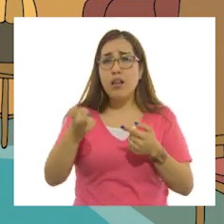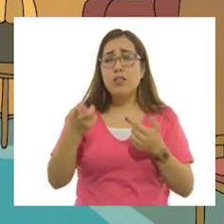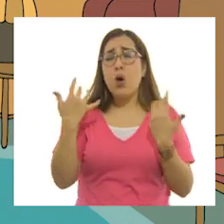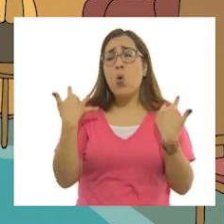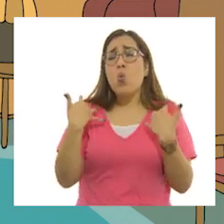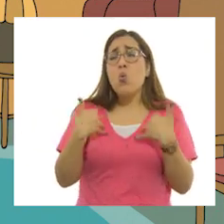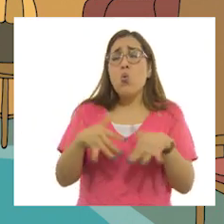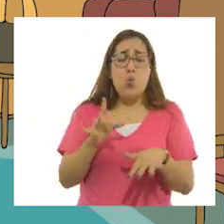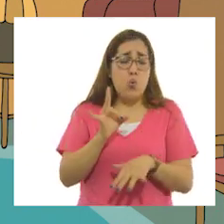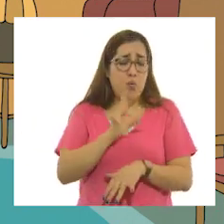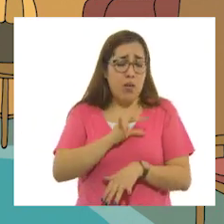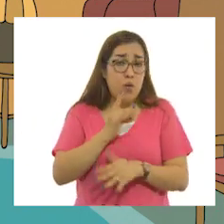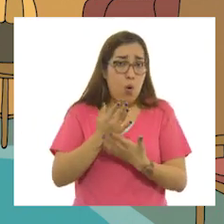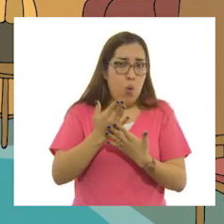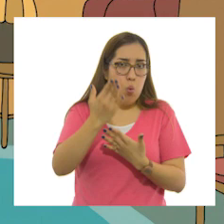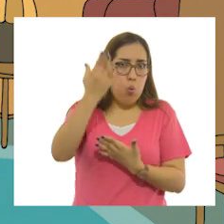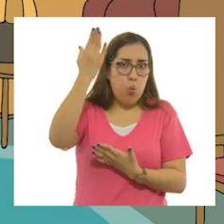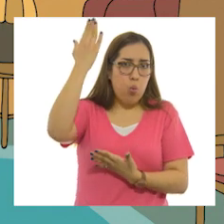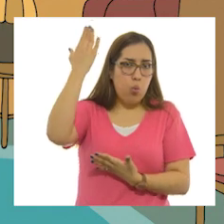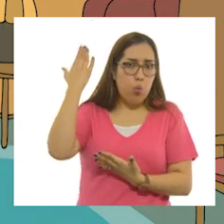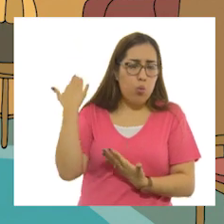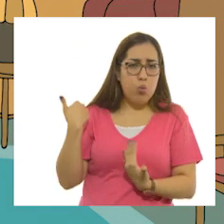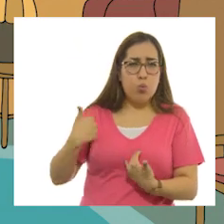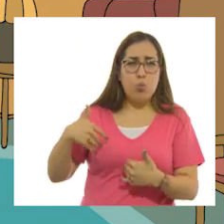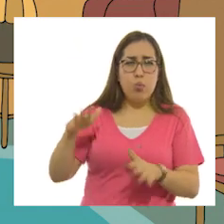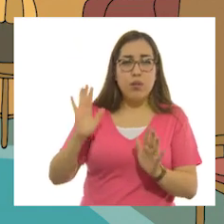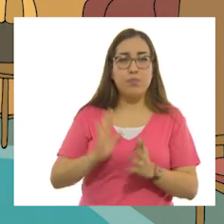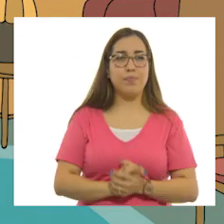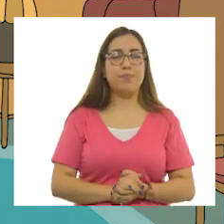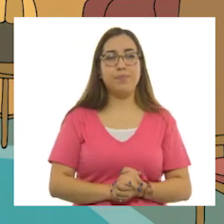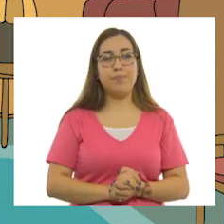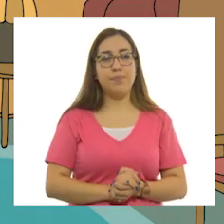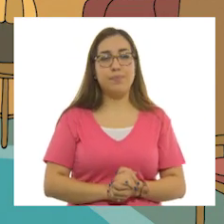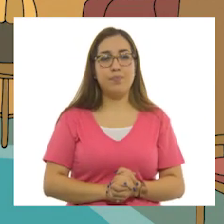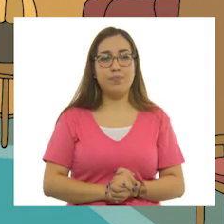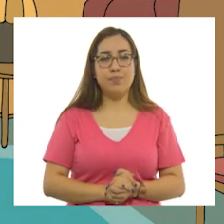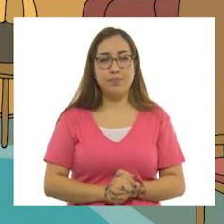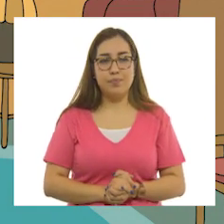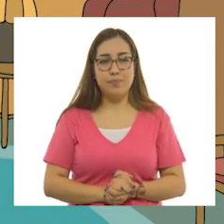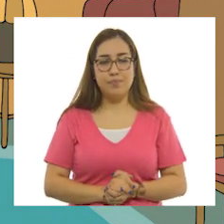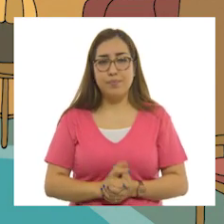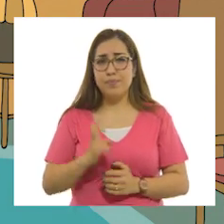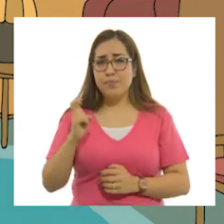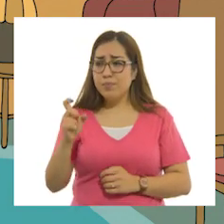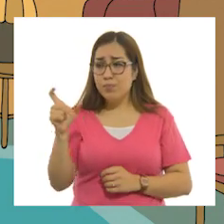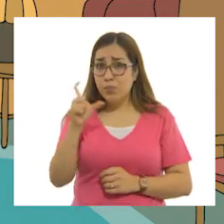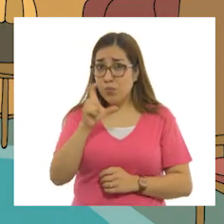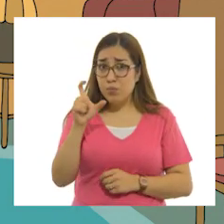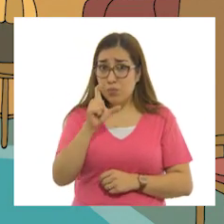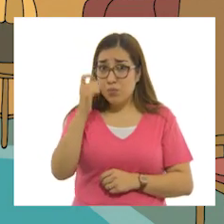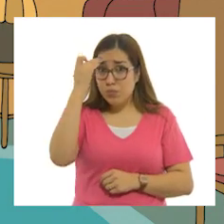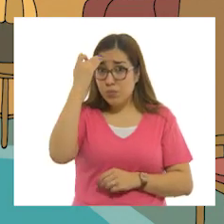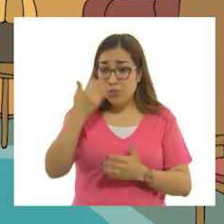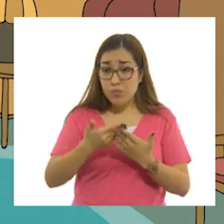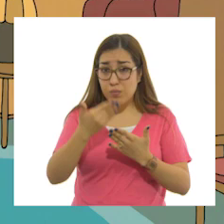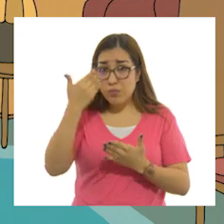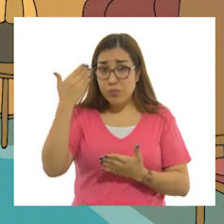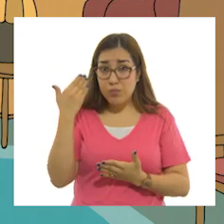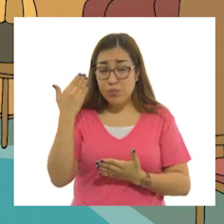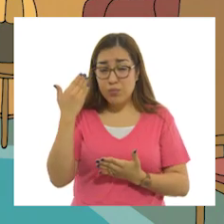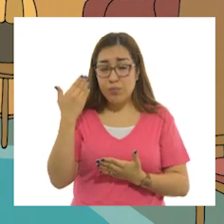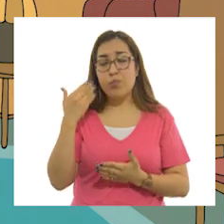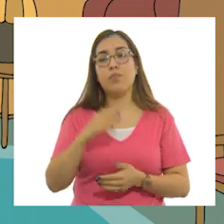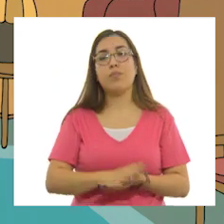y los primeros registros se tienen de antes de la llegada de los españoles al